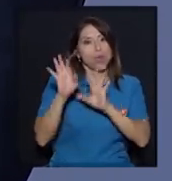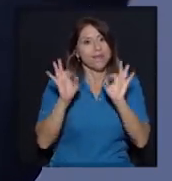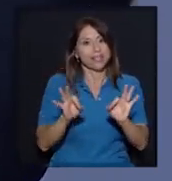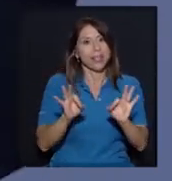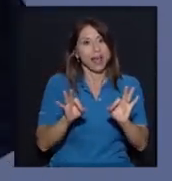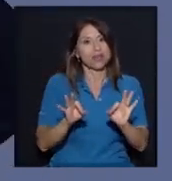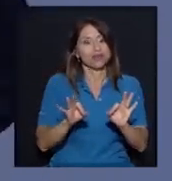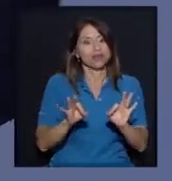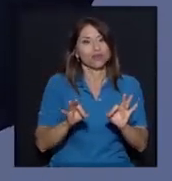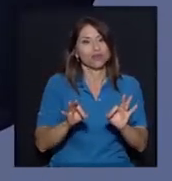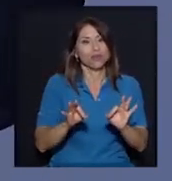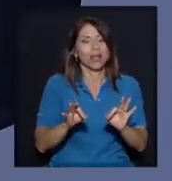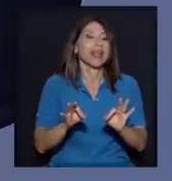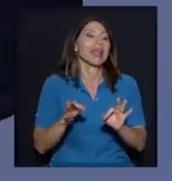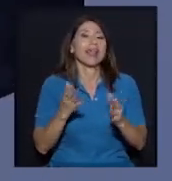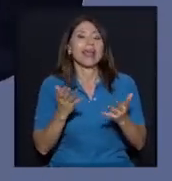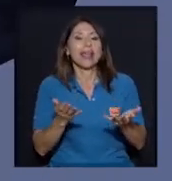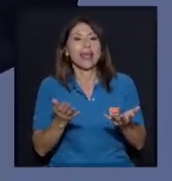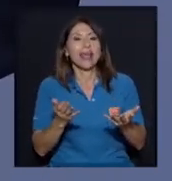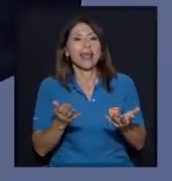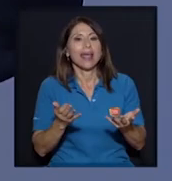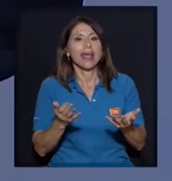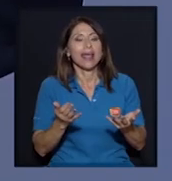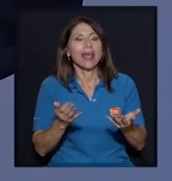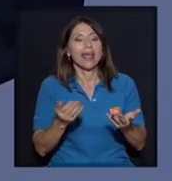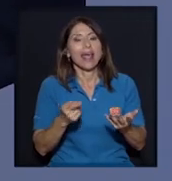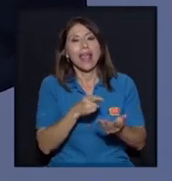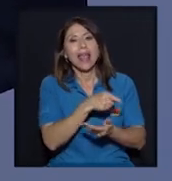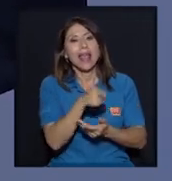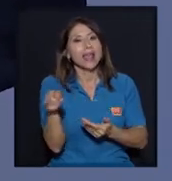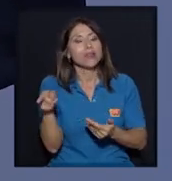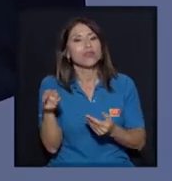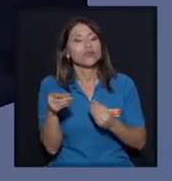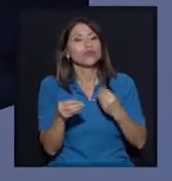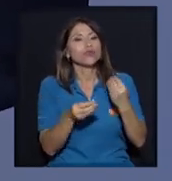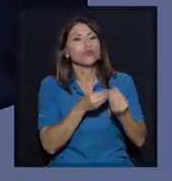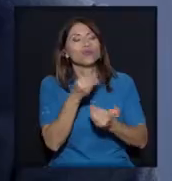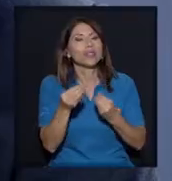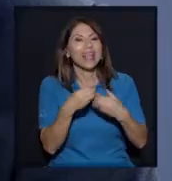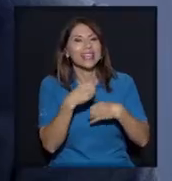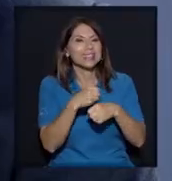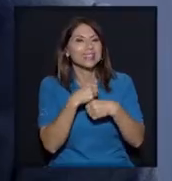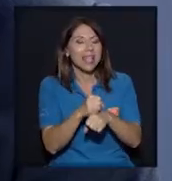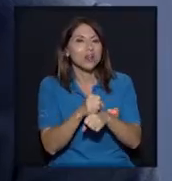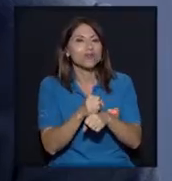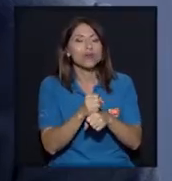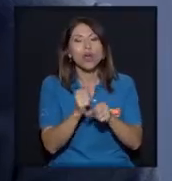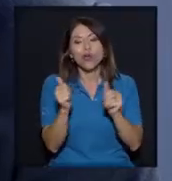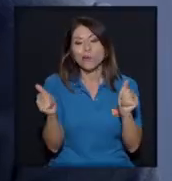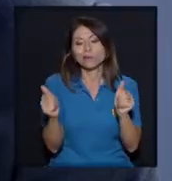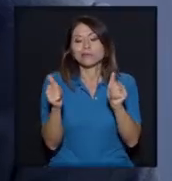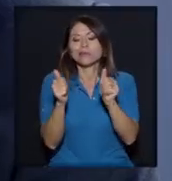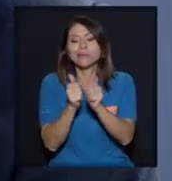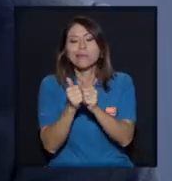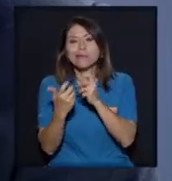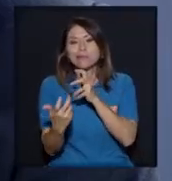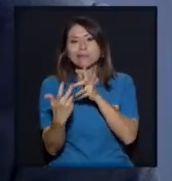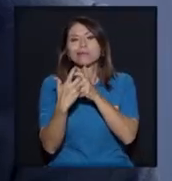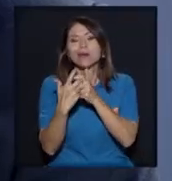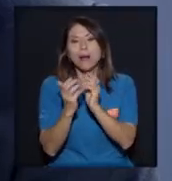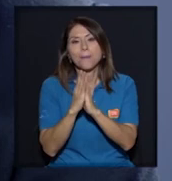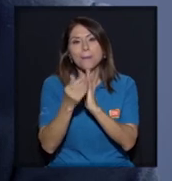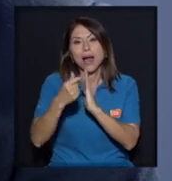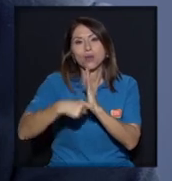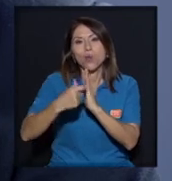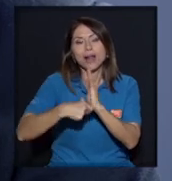entiendo yo que se acogieron a los manuales de procedimientos, porque Costa